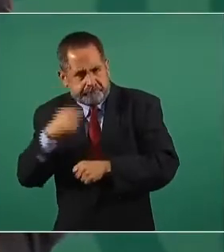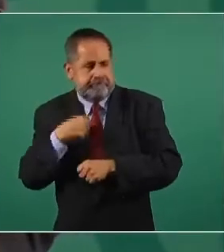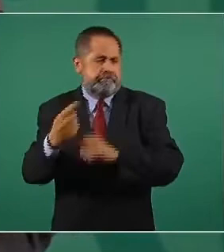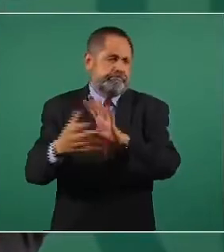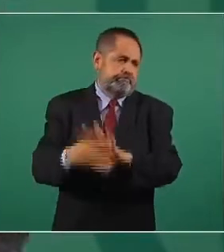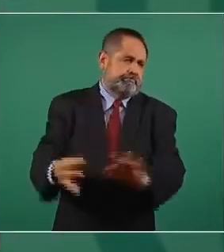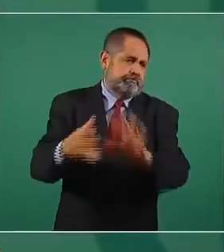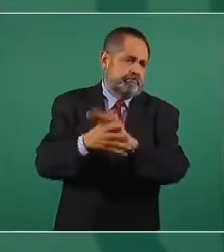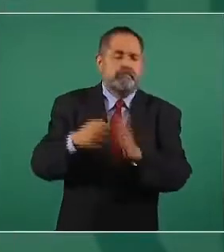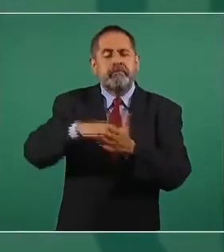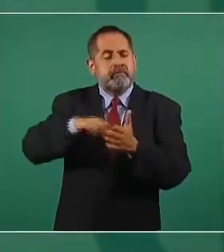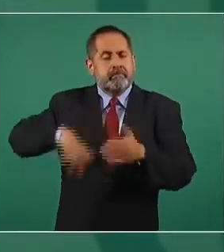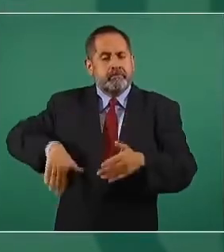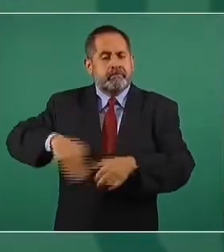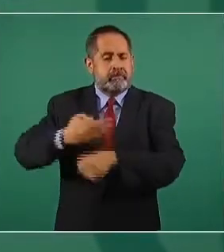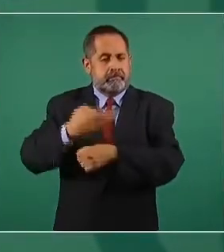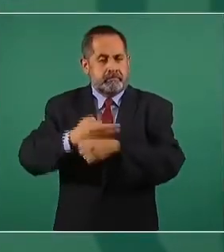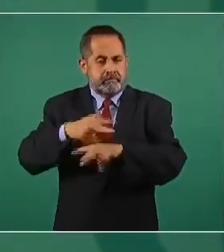que estaba explicando el Tren Maya,